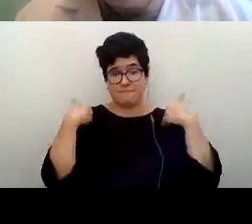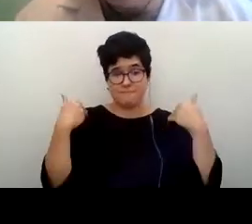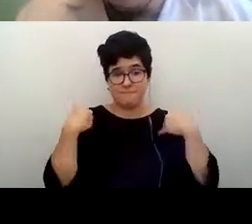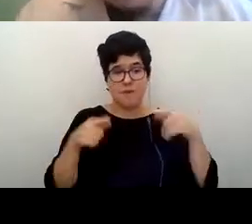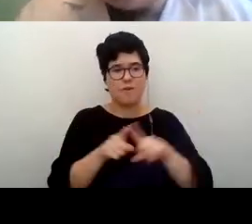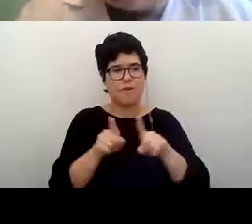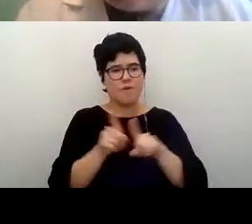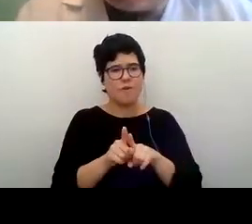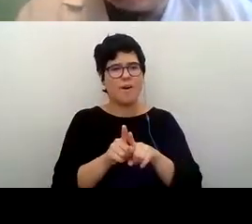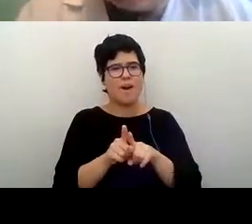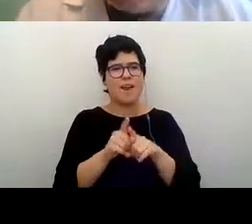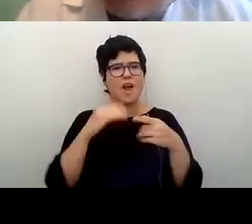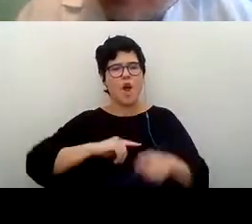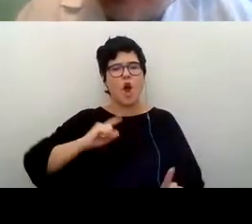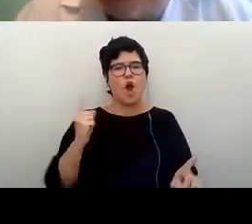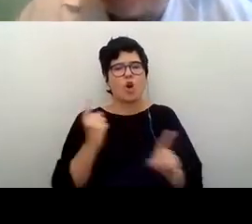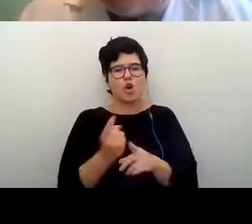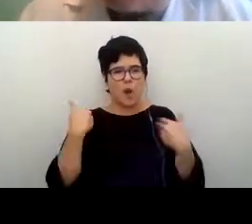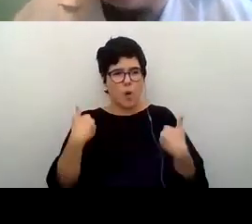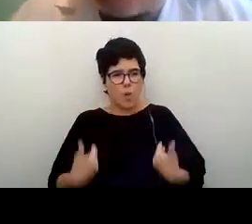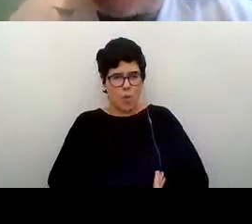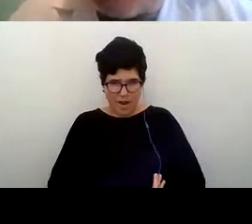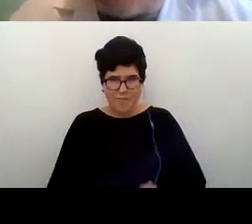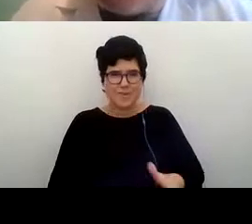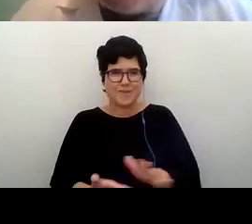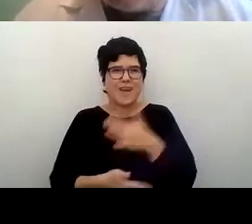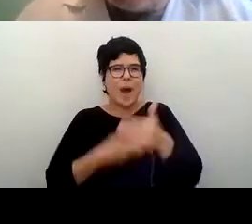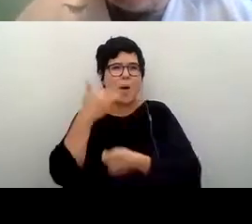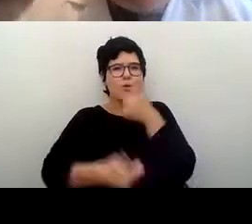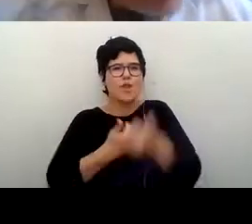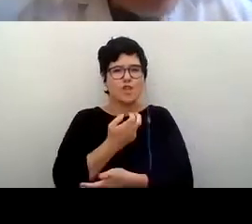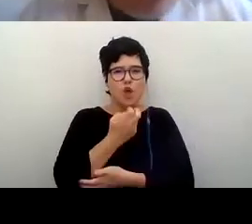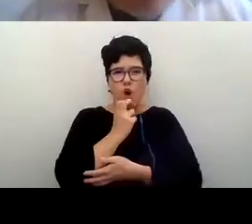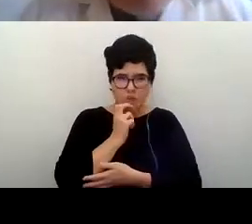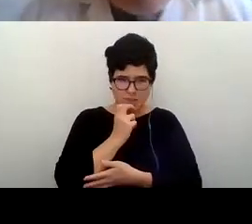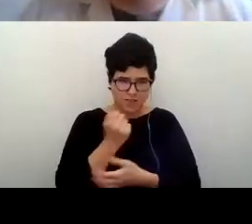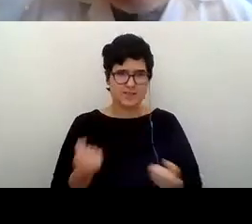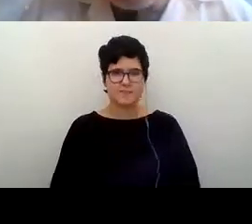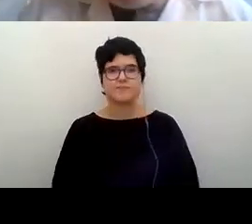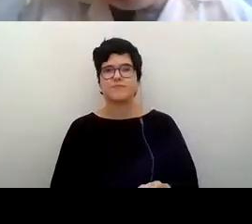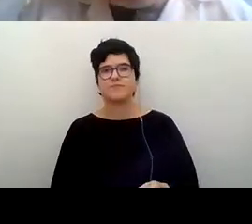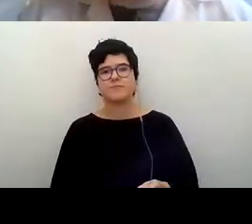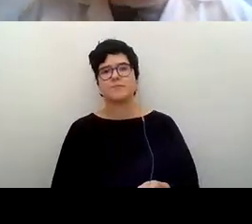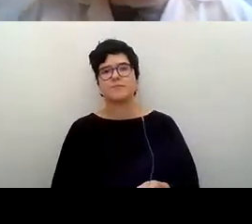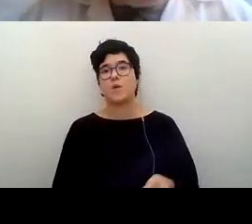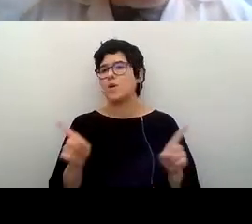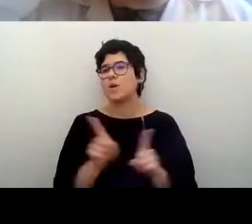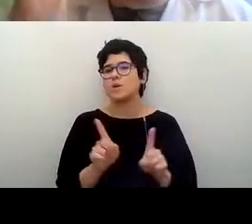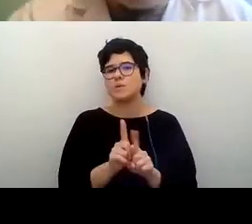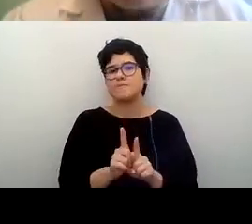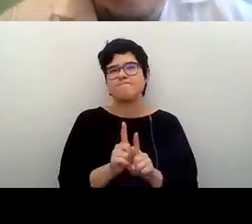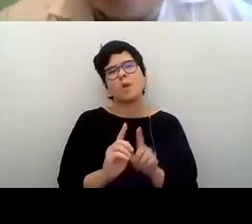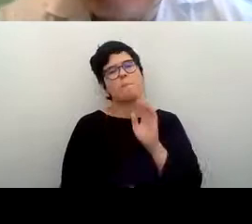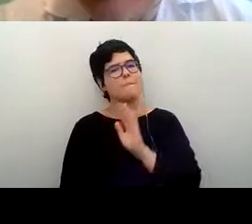agresión contra el organismo y por lo tanto un proceso oxidativo potente. Por lo tanto, yo creo que son productos que pueden ir muy